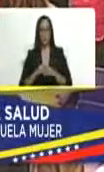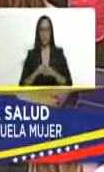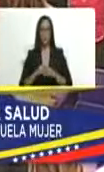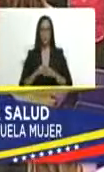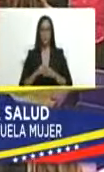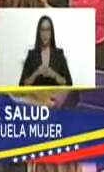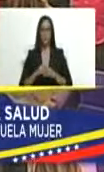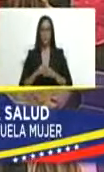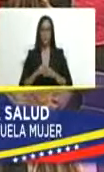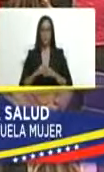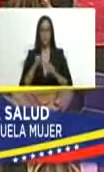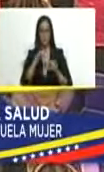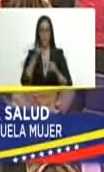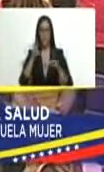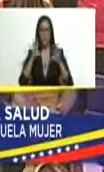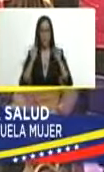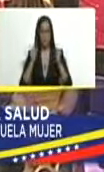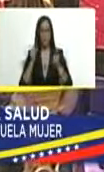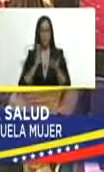Ustedes me entienden, ¿verdad? Sí,